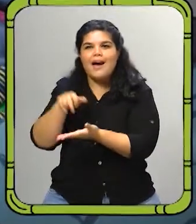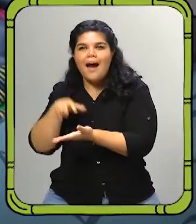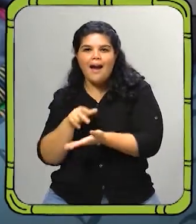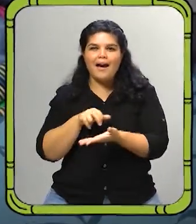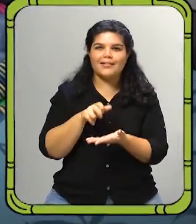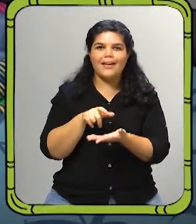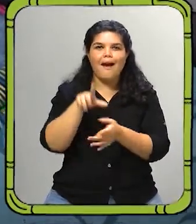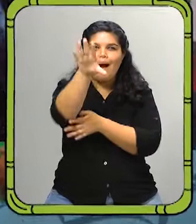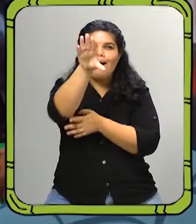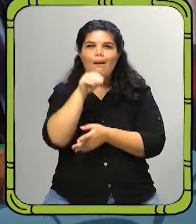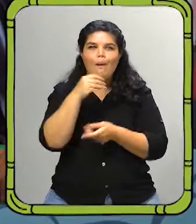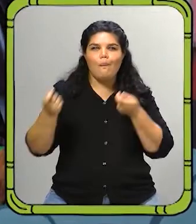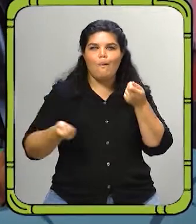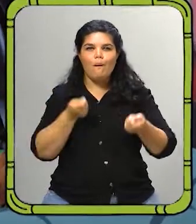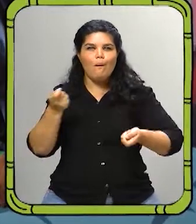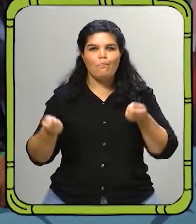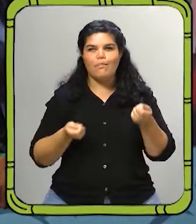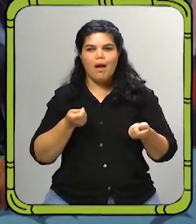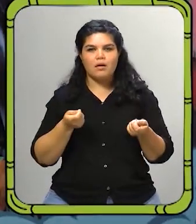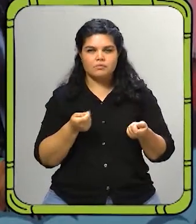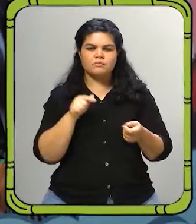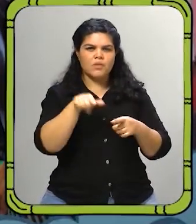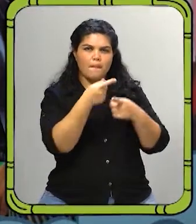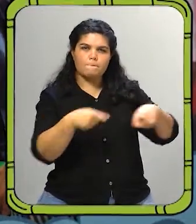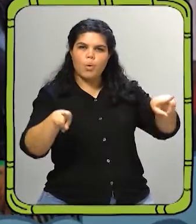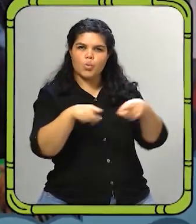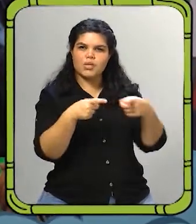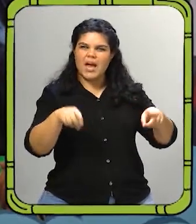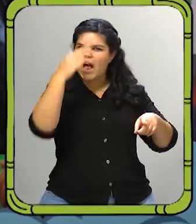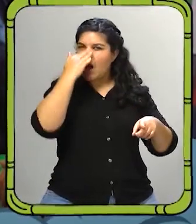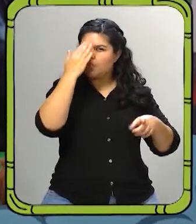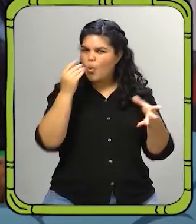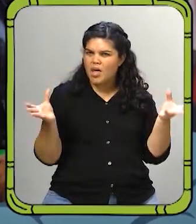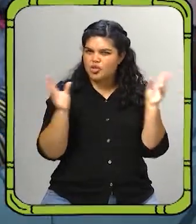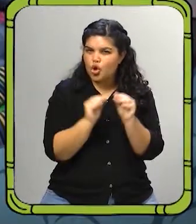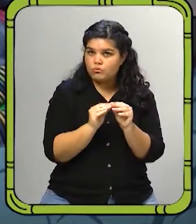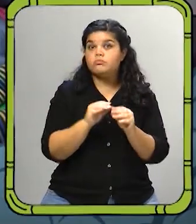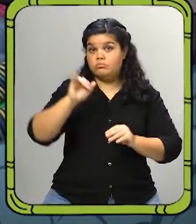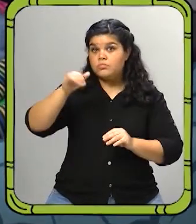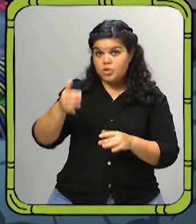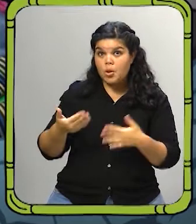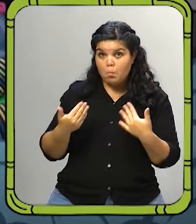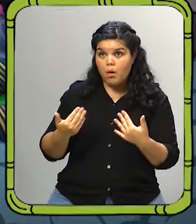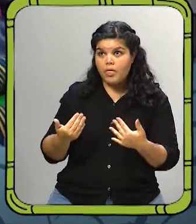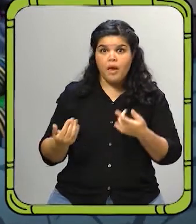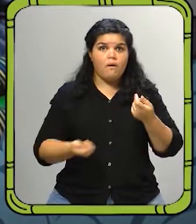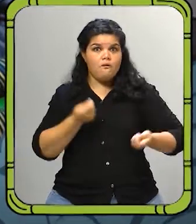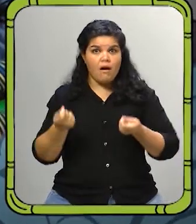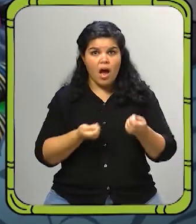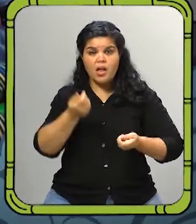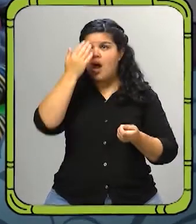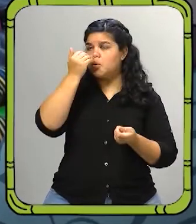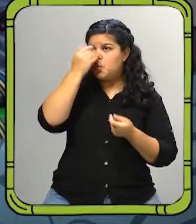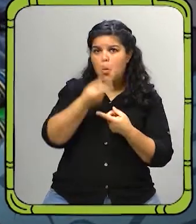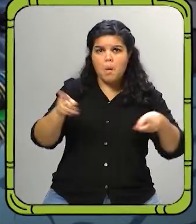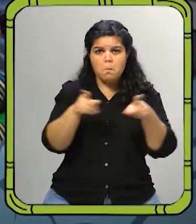actuábamos esas mini películas. ¿La música también se actúa? También se actúa, sí. Se puede actuar. Se actúa, se baila, se pueden hacer un montón de cosas con